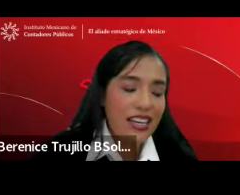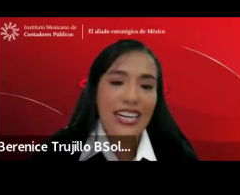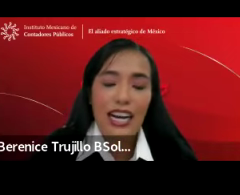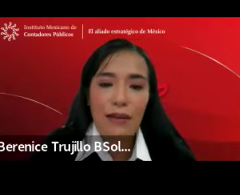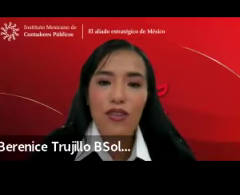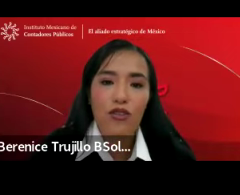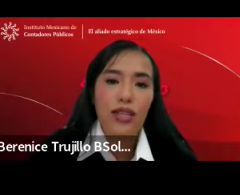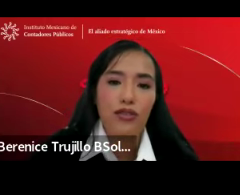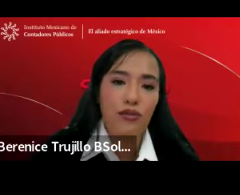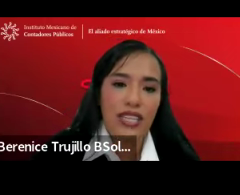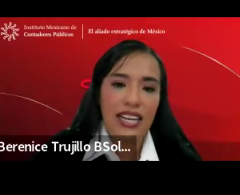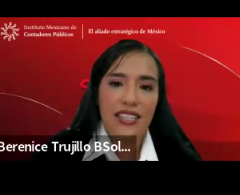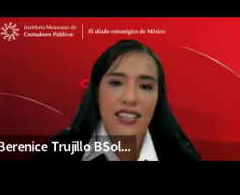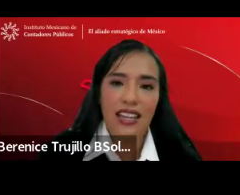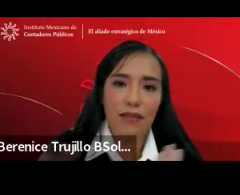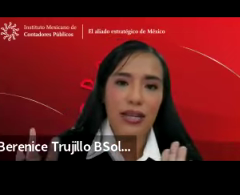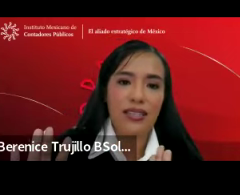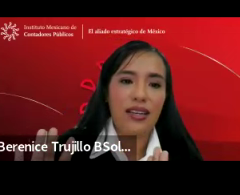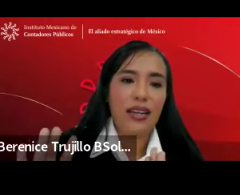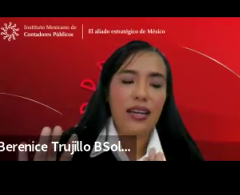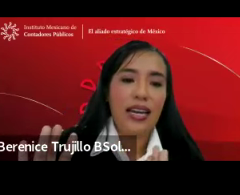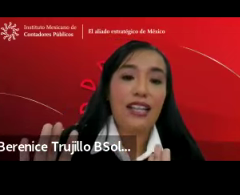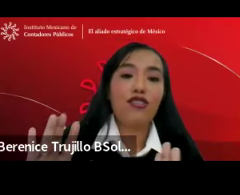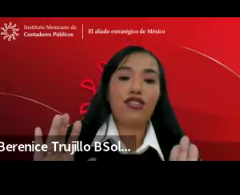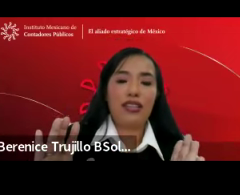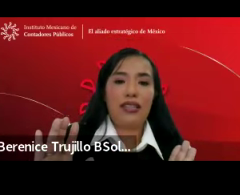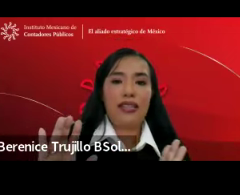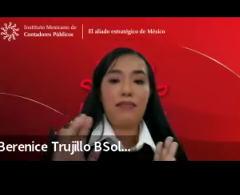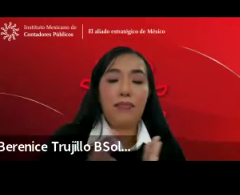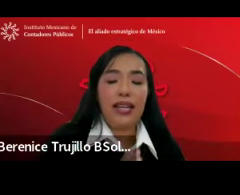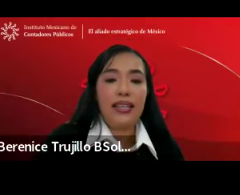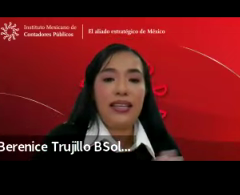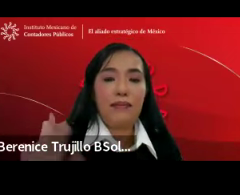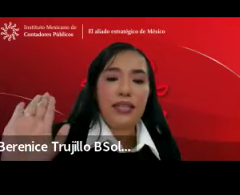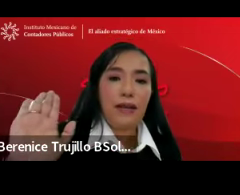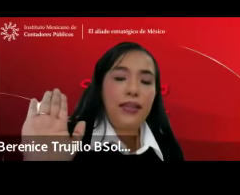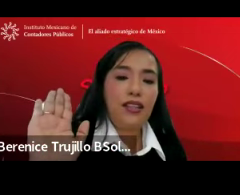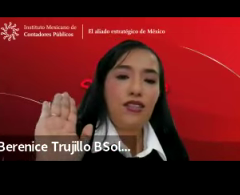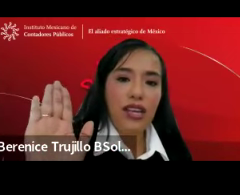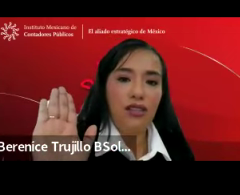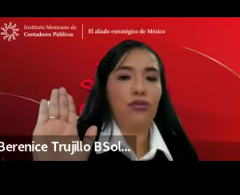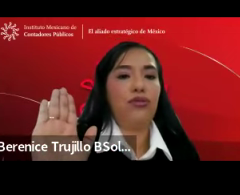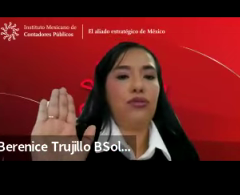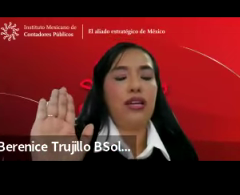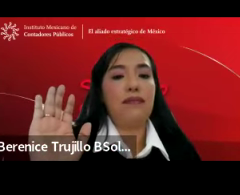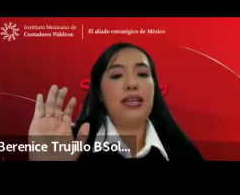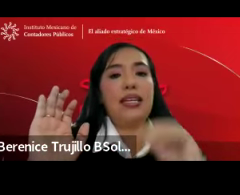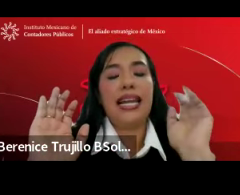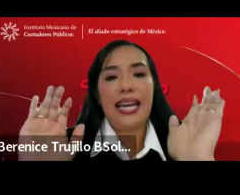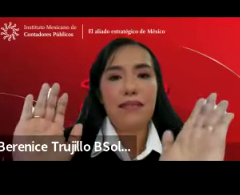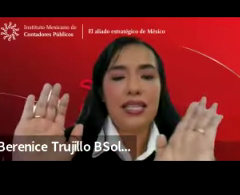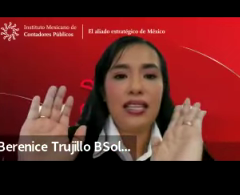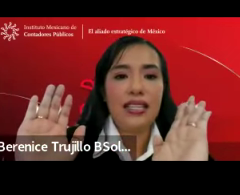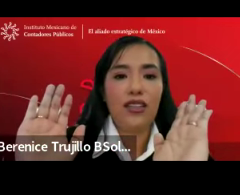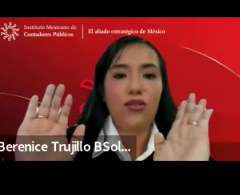dice recabar documentos oficiales, nada más. Entonces, si mi plantilla me está pidiendo datos y